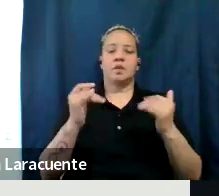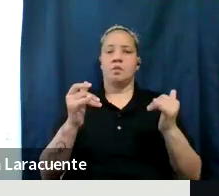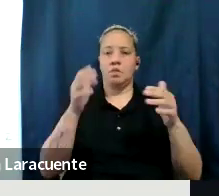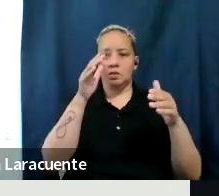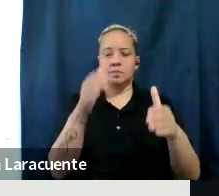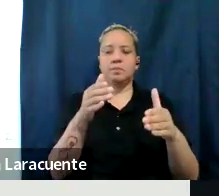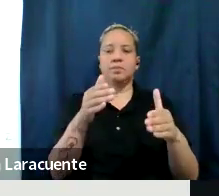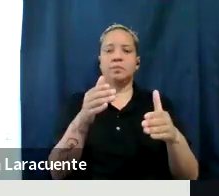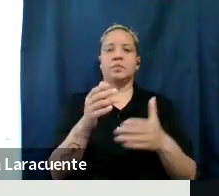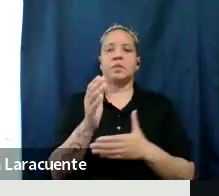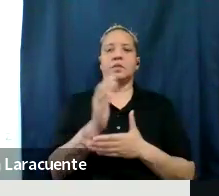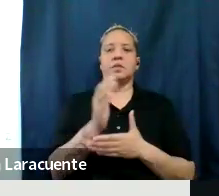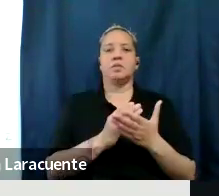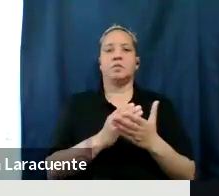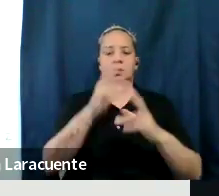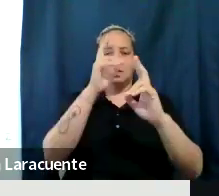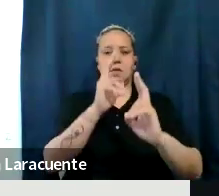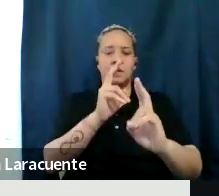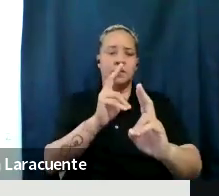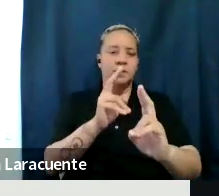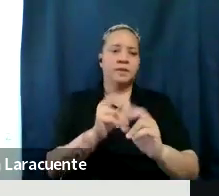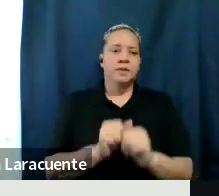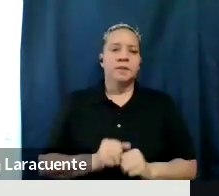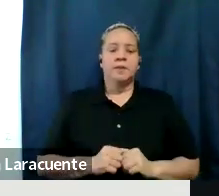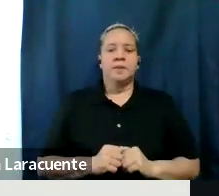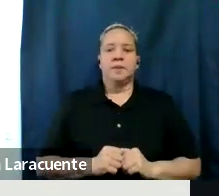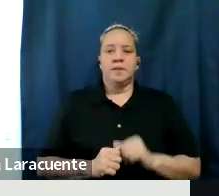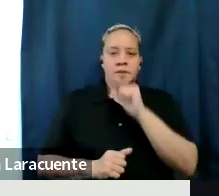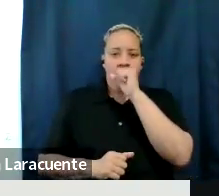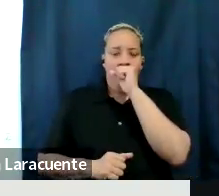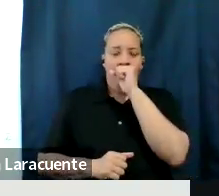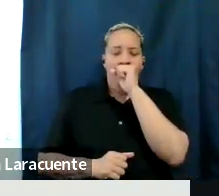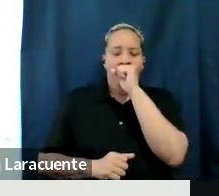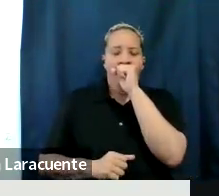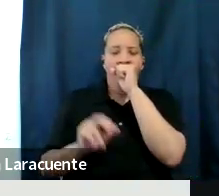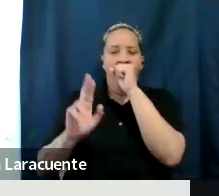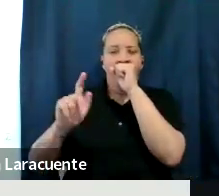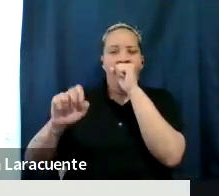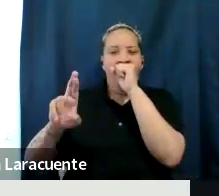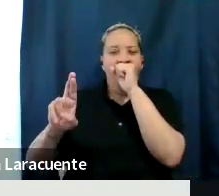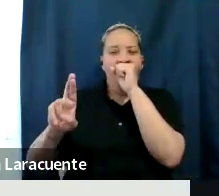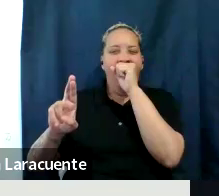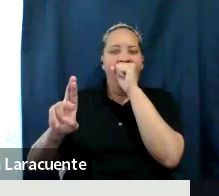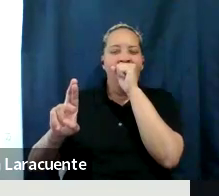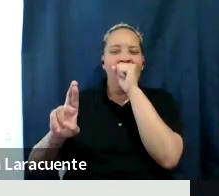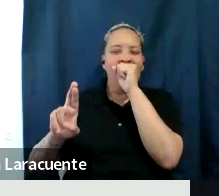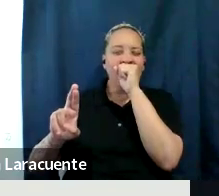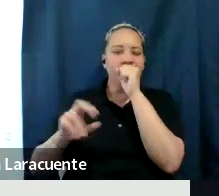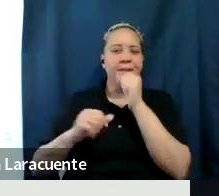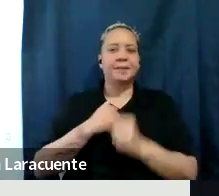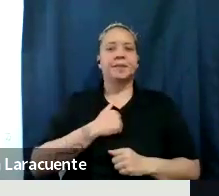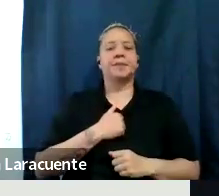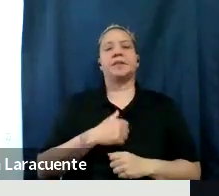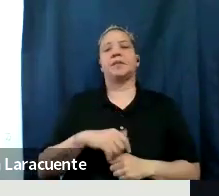en algunos actos de homenaje que tuvieron lugar en la Universidad de Puerto Rico en homenaje a Juan